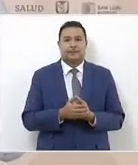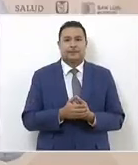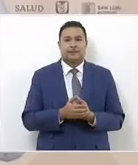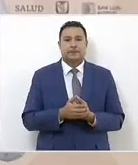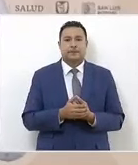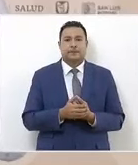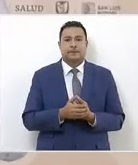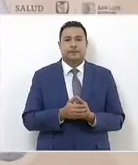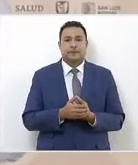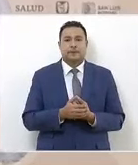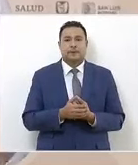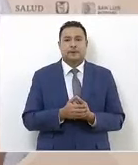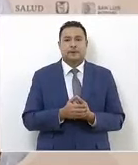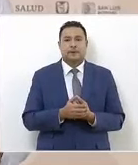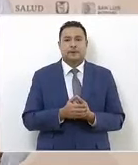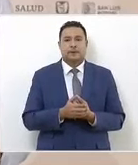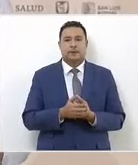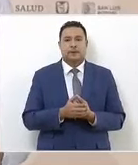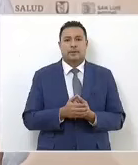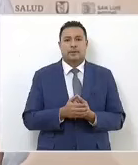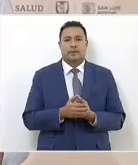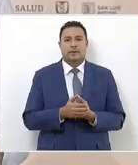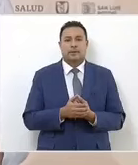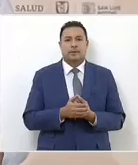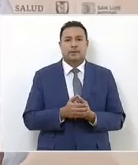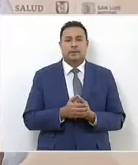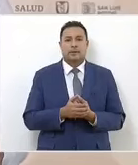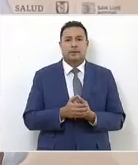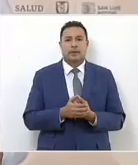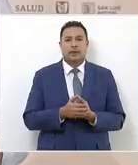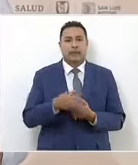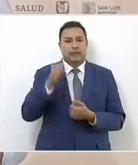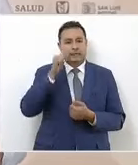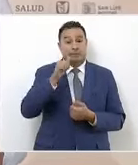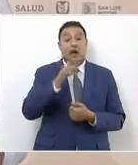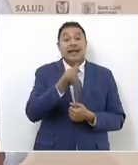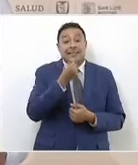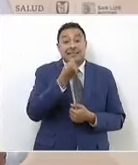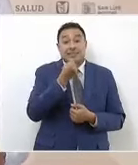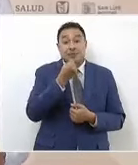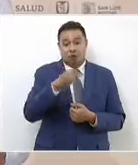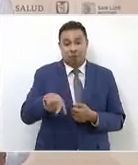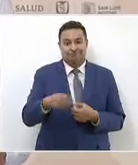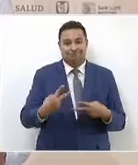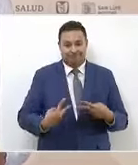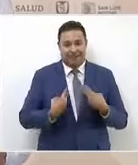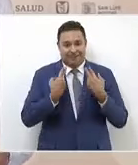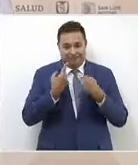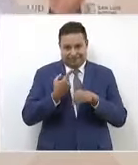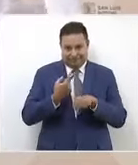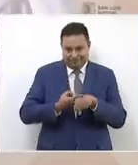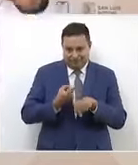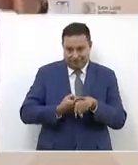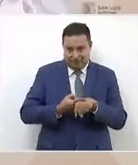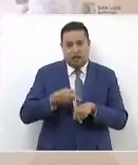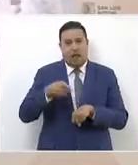usaban la situación especial de los niños con cáncer.